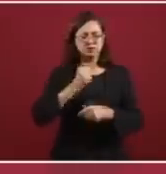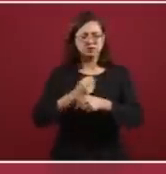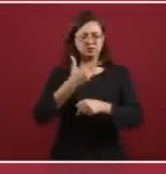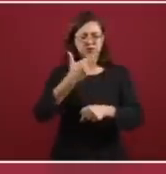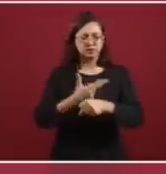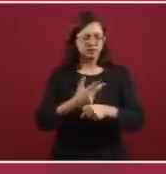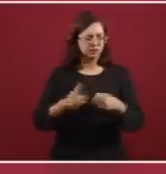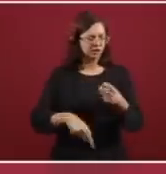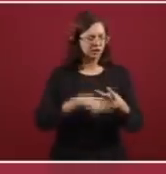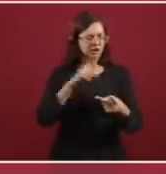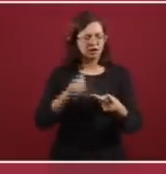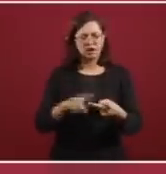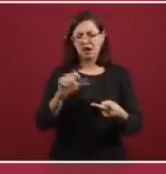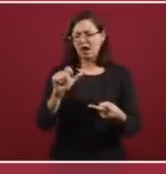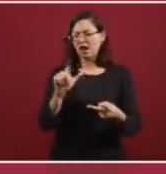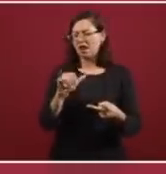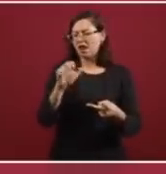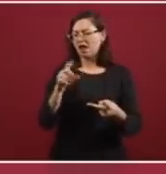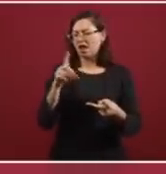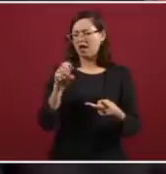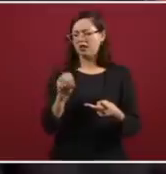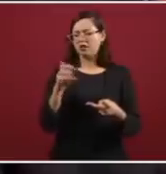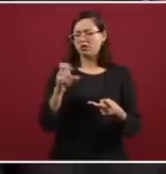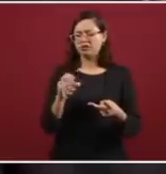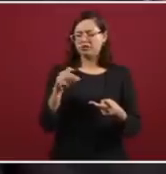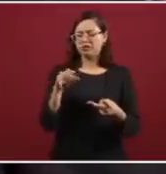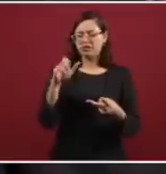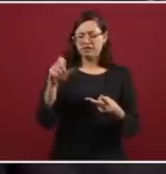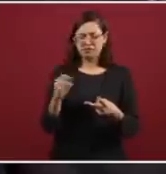Alejandro Encinas, que es